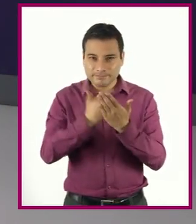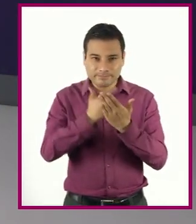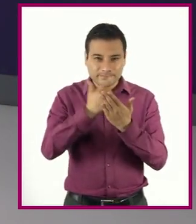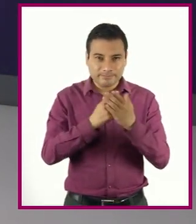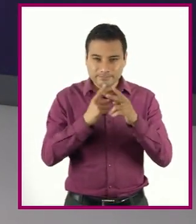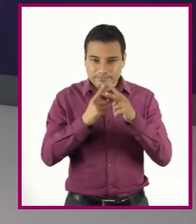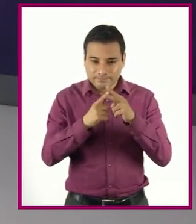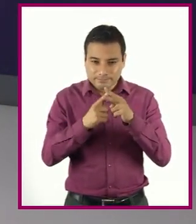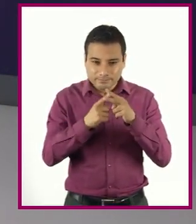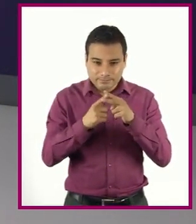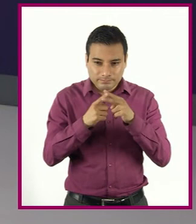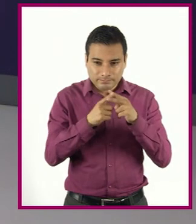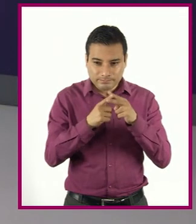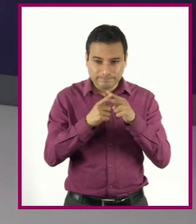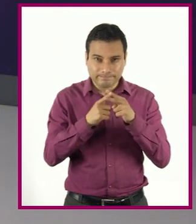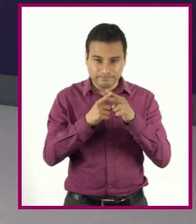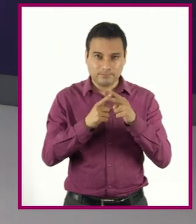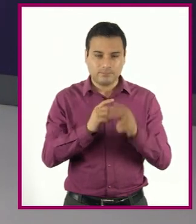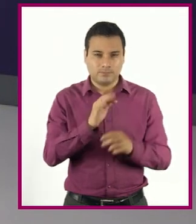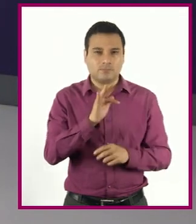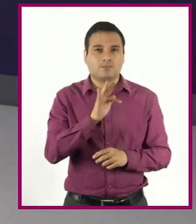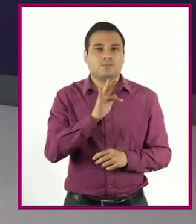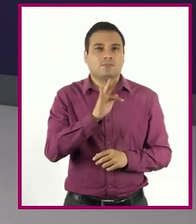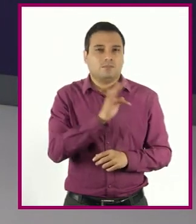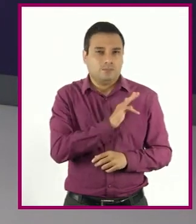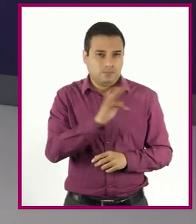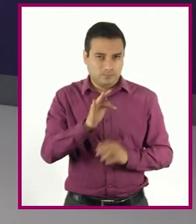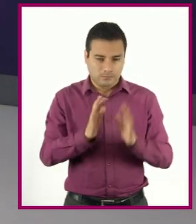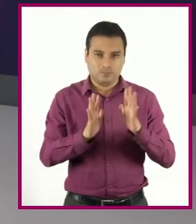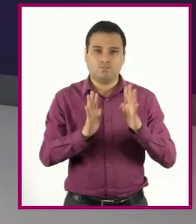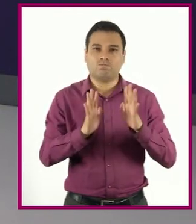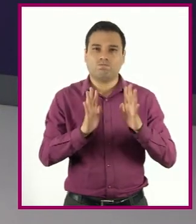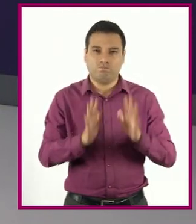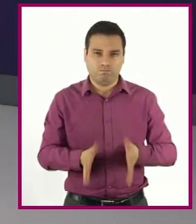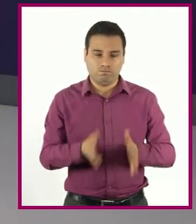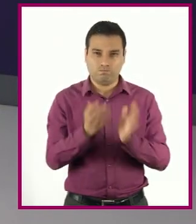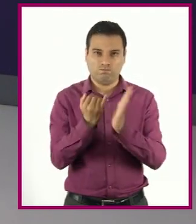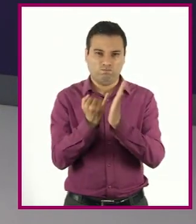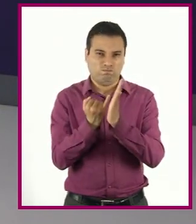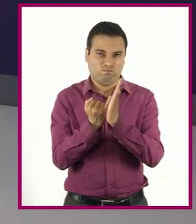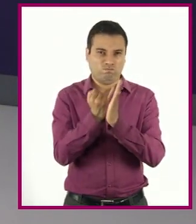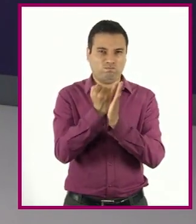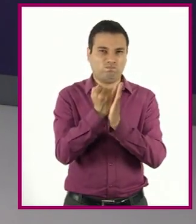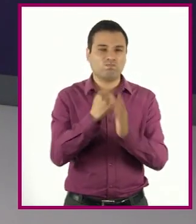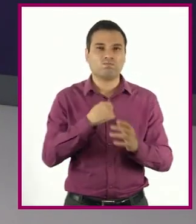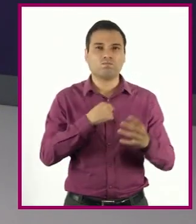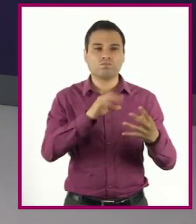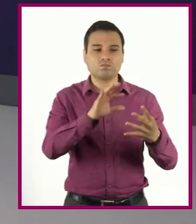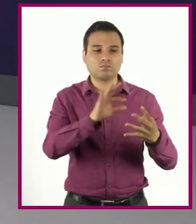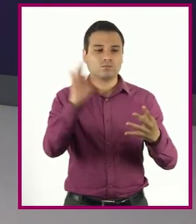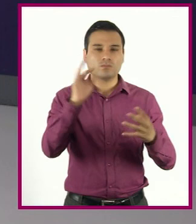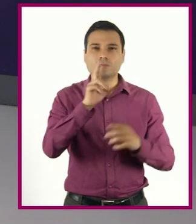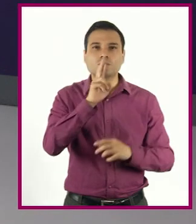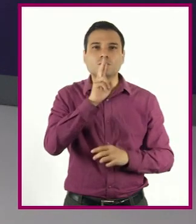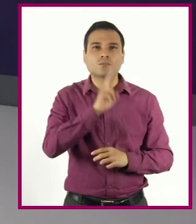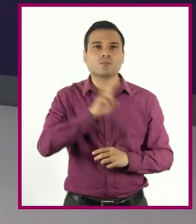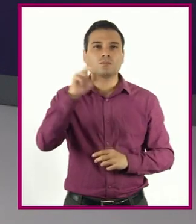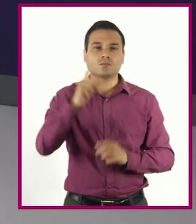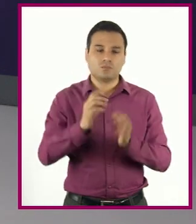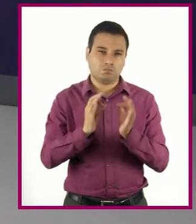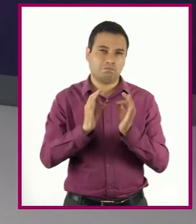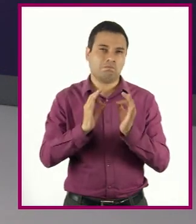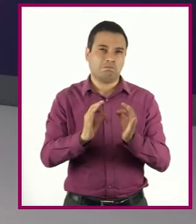descuentos correspondientes, es posible tomar una decisión informada sobre la tienda que nos ofrece el precio